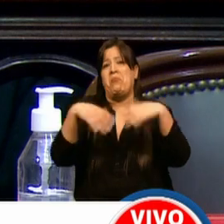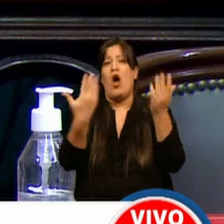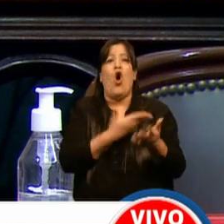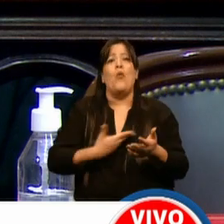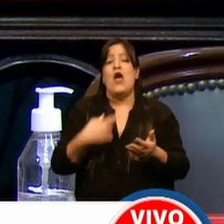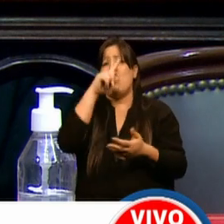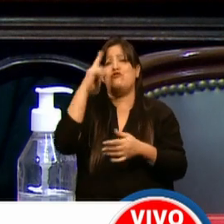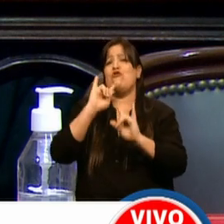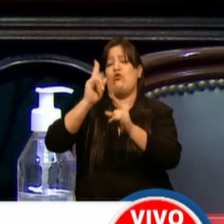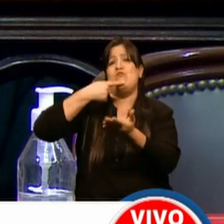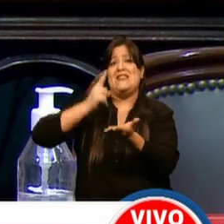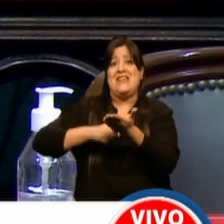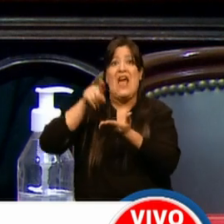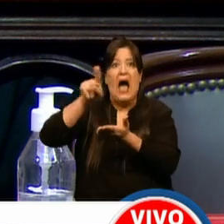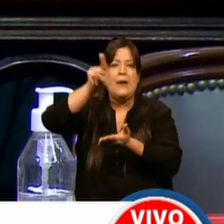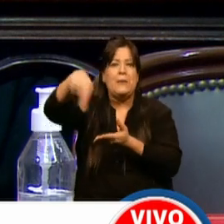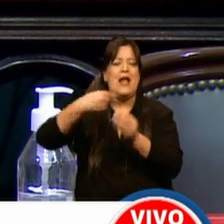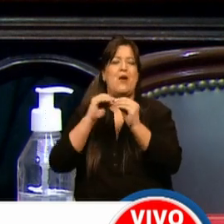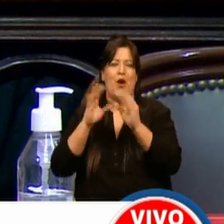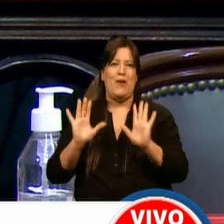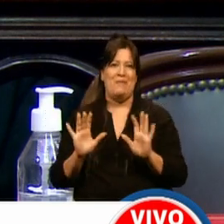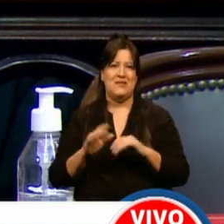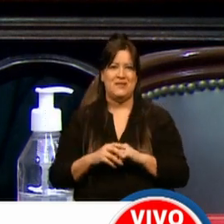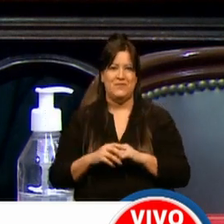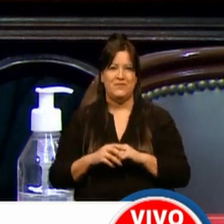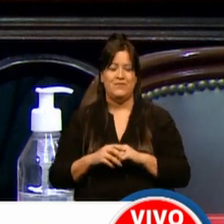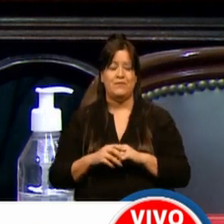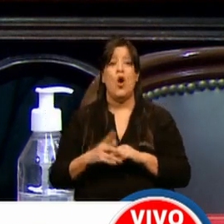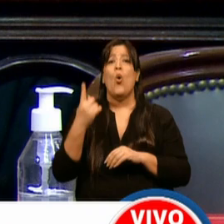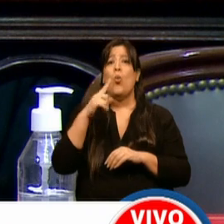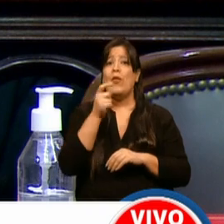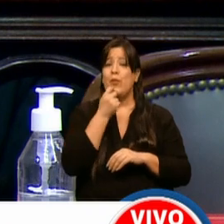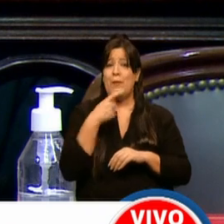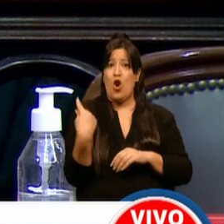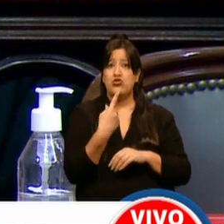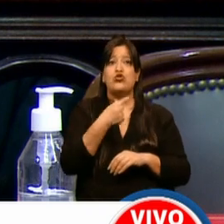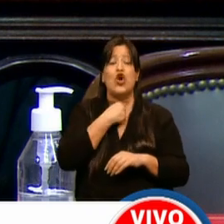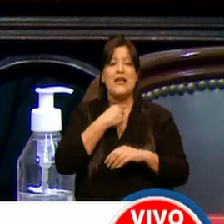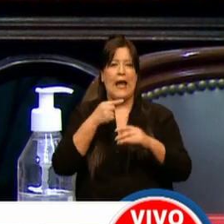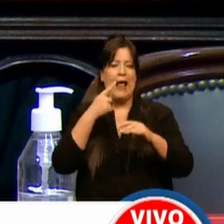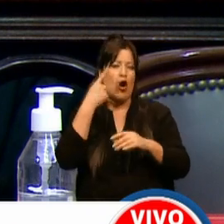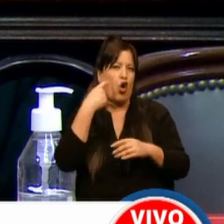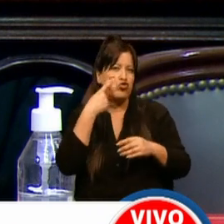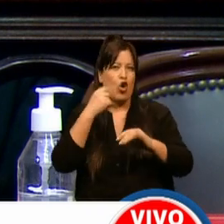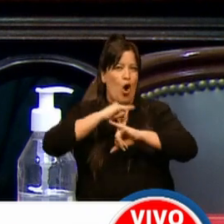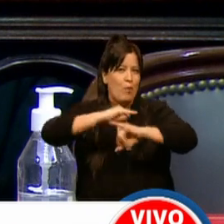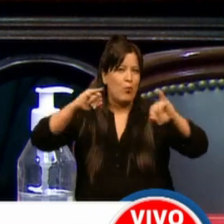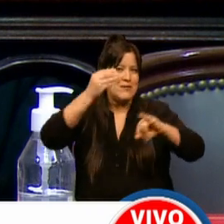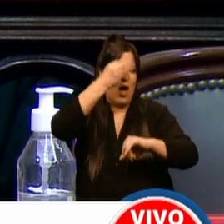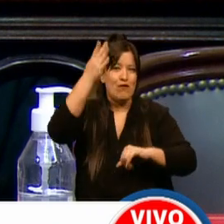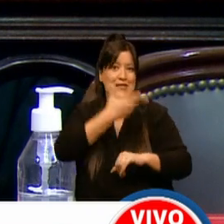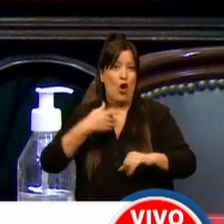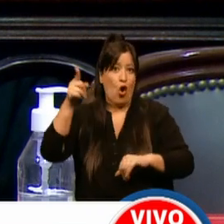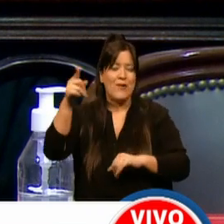nacional y ahí es donde vienen los problemas cuando nosotros queremos regular la pauta tenemos que